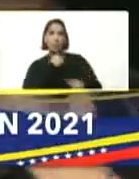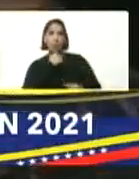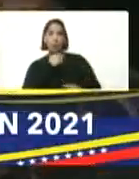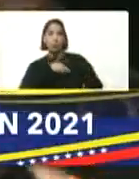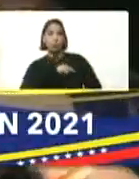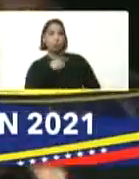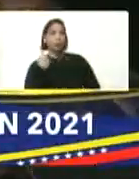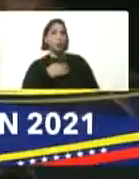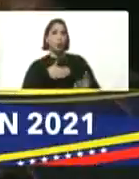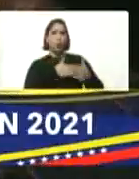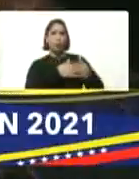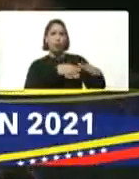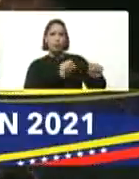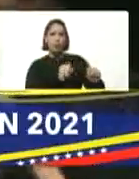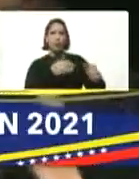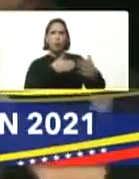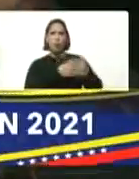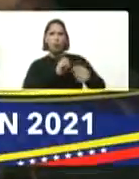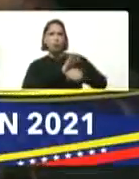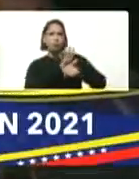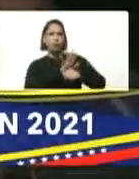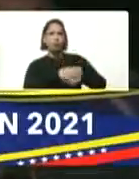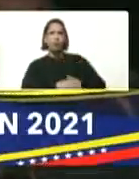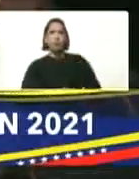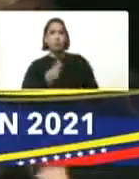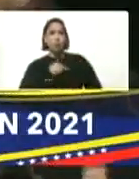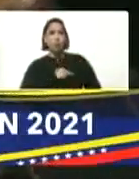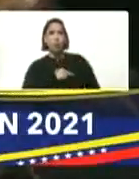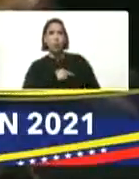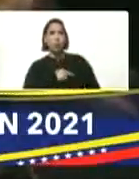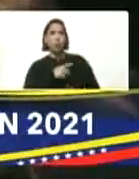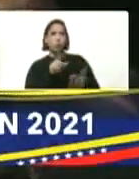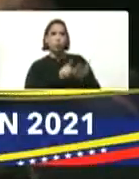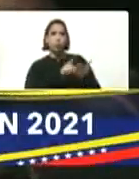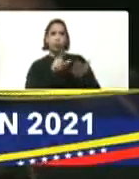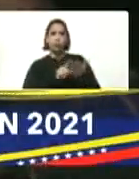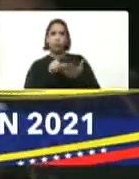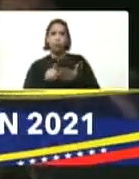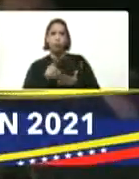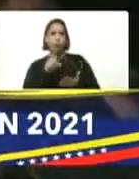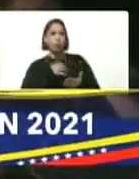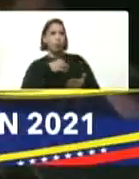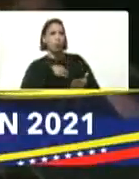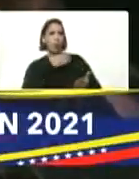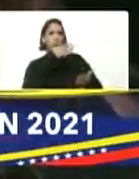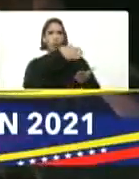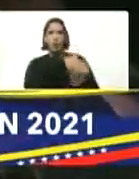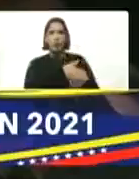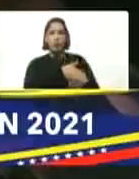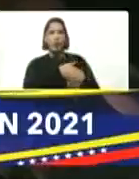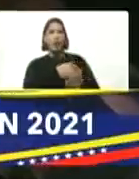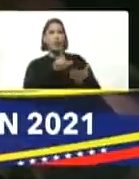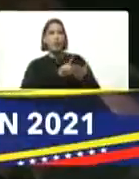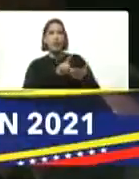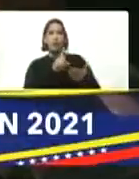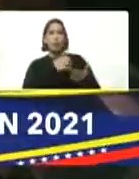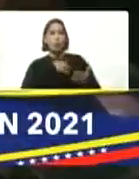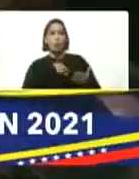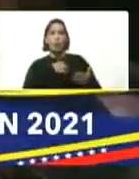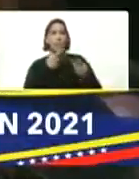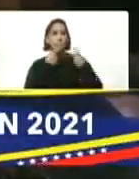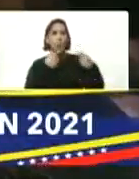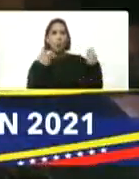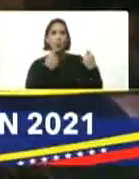tenido contra el imperio, contra el coronavirus. Nos hemos ido pasando libros porque no podíamos ir a las librerías, porque no se podían publicar. Pero como